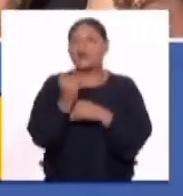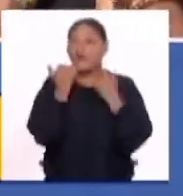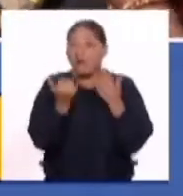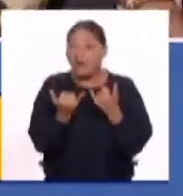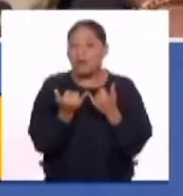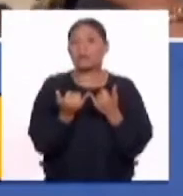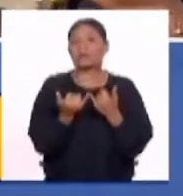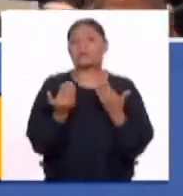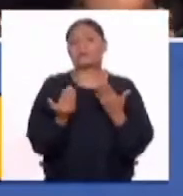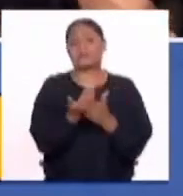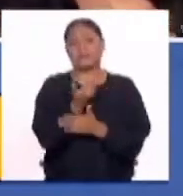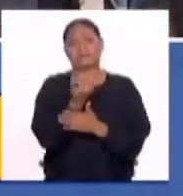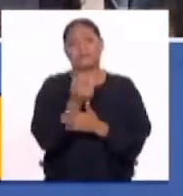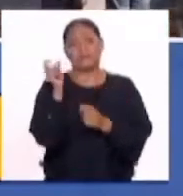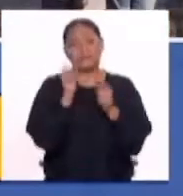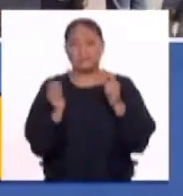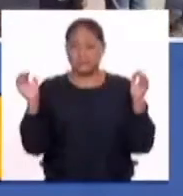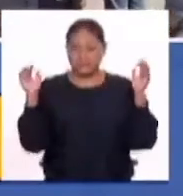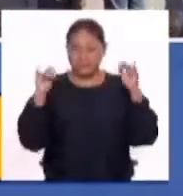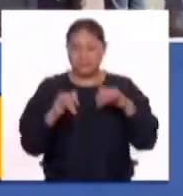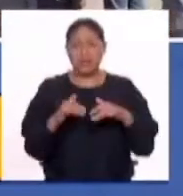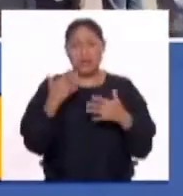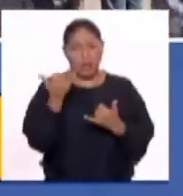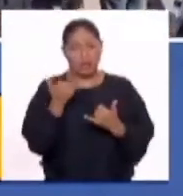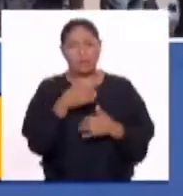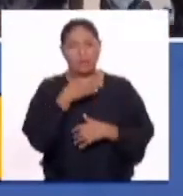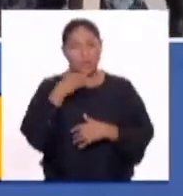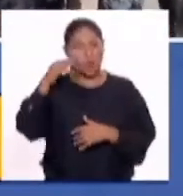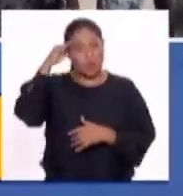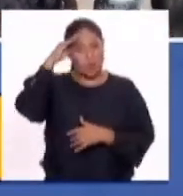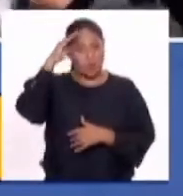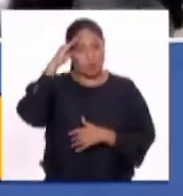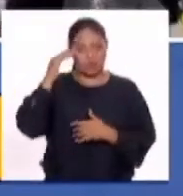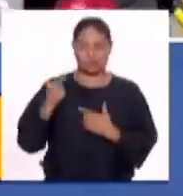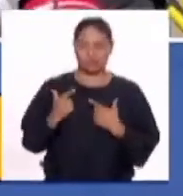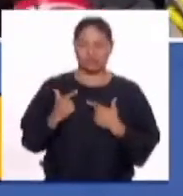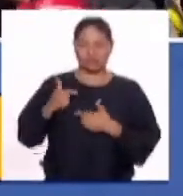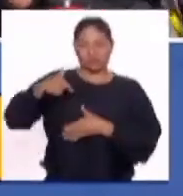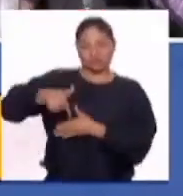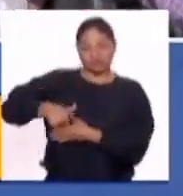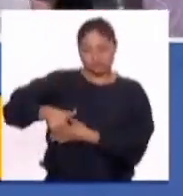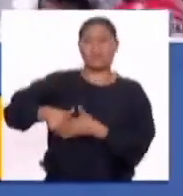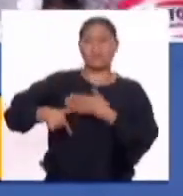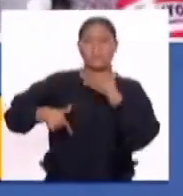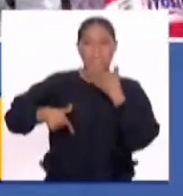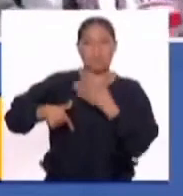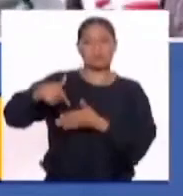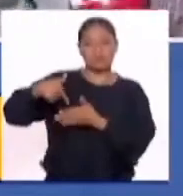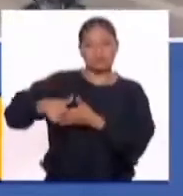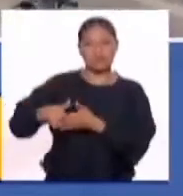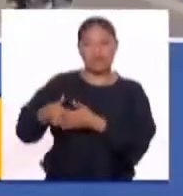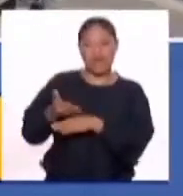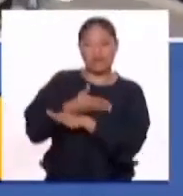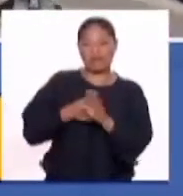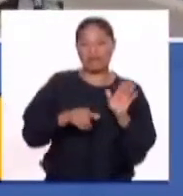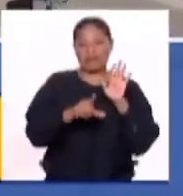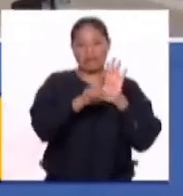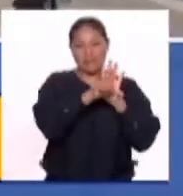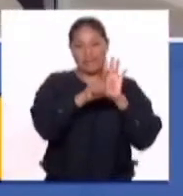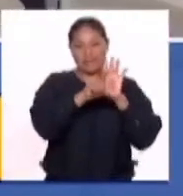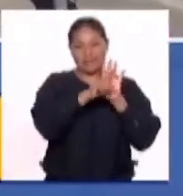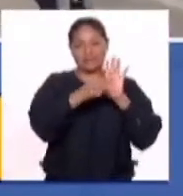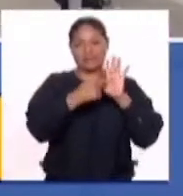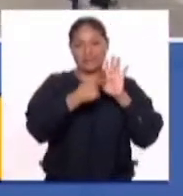mayores herramientas a Carabineros de Chile, a una de las nuestras policías, a Carabineros de Chile, a través de una ley que se